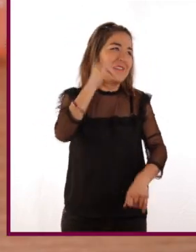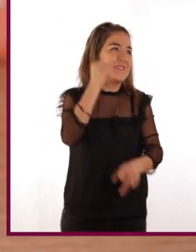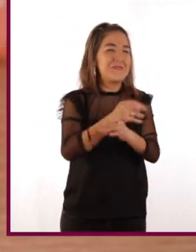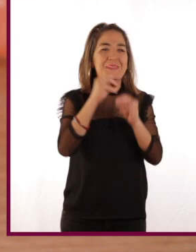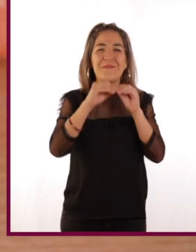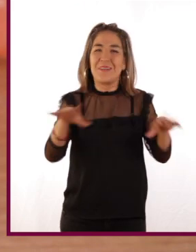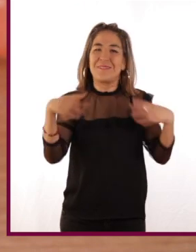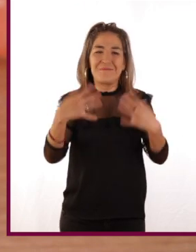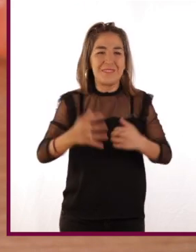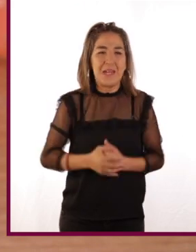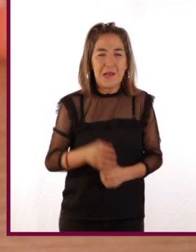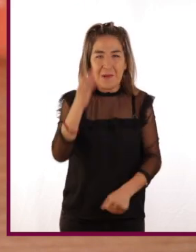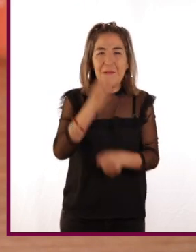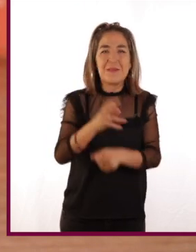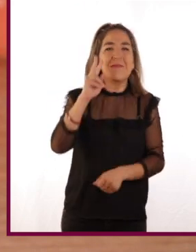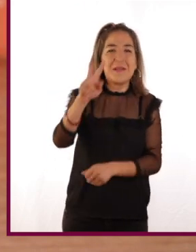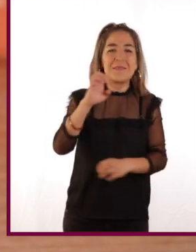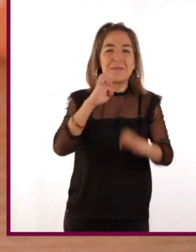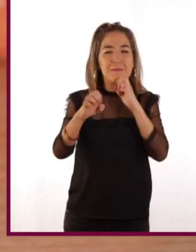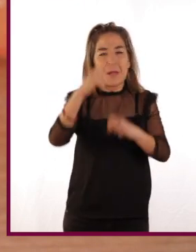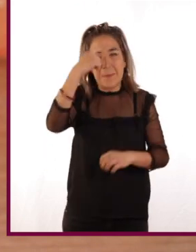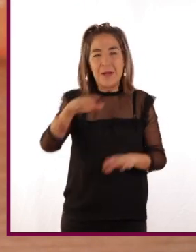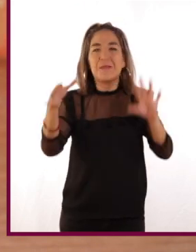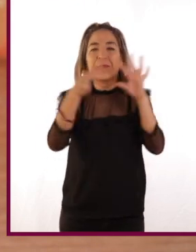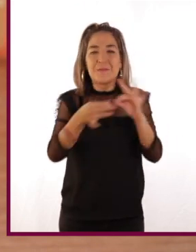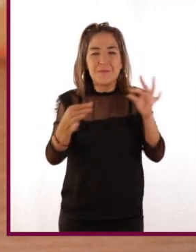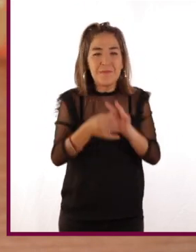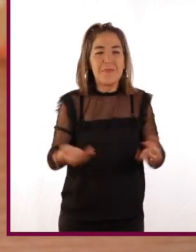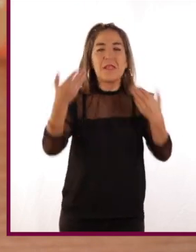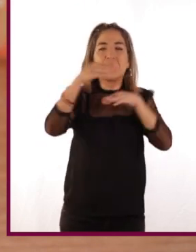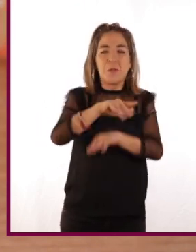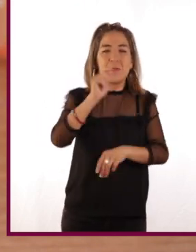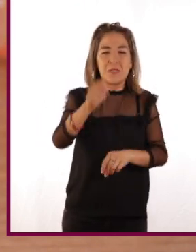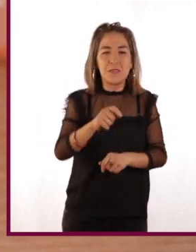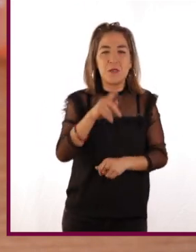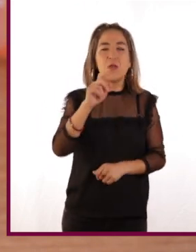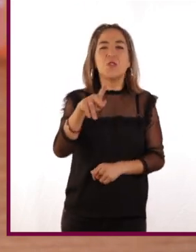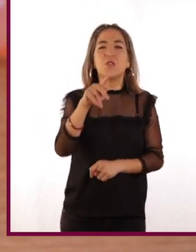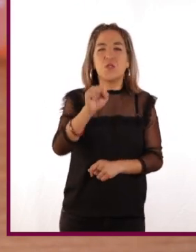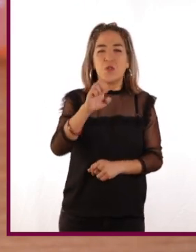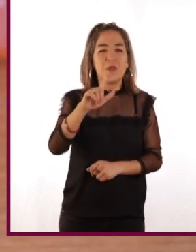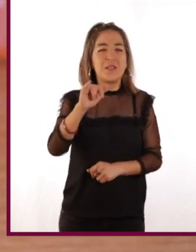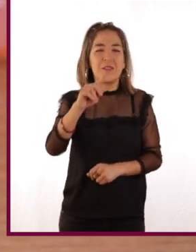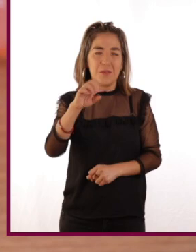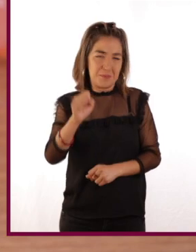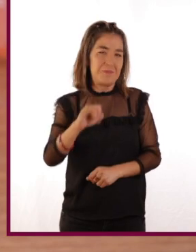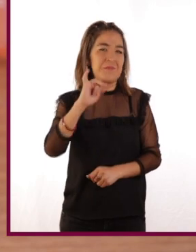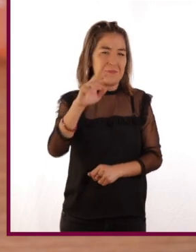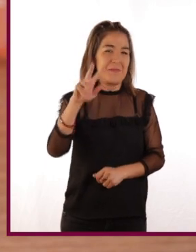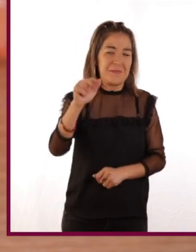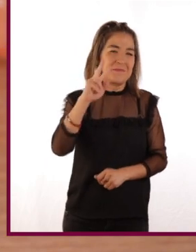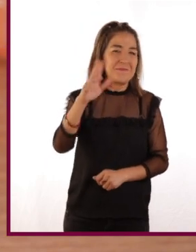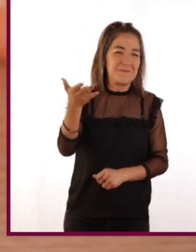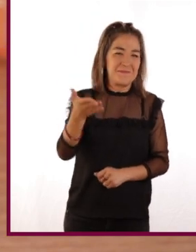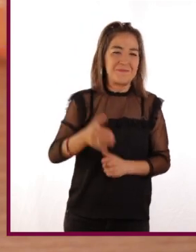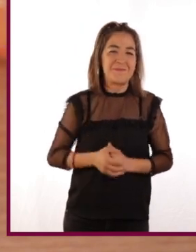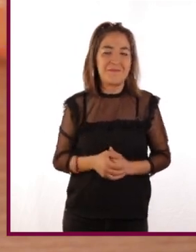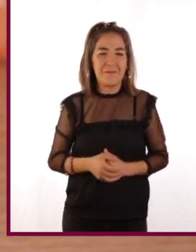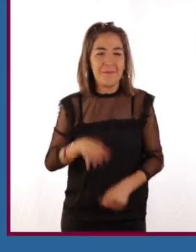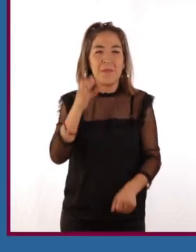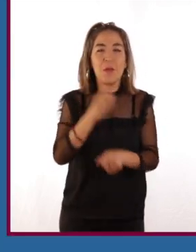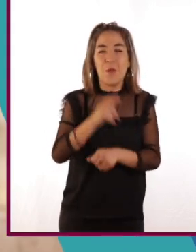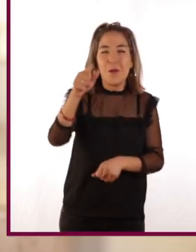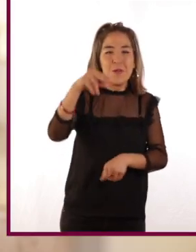más cosas, ¿eh? ¿Cómo ves si vamos a esta entrevista a ver si nos cuentan más sobre los sólidos platónicos? ¿Te late? Va, me late.